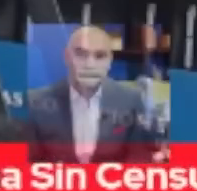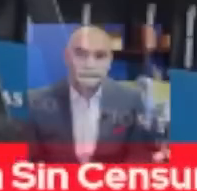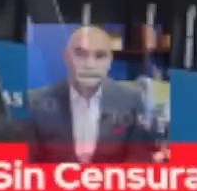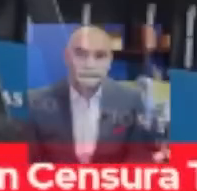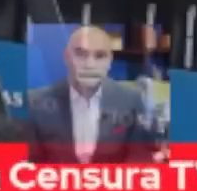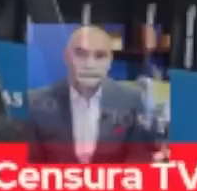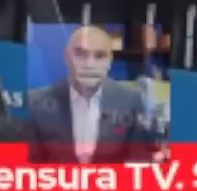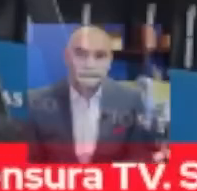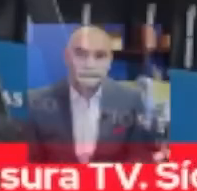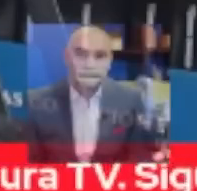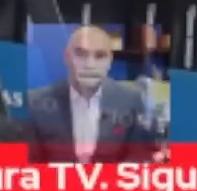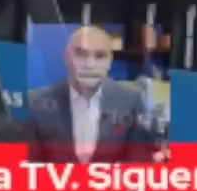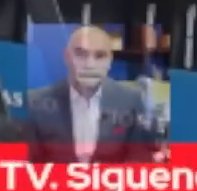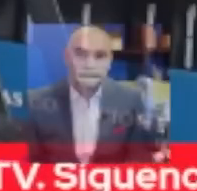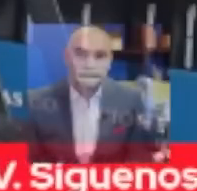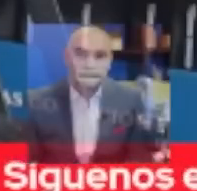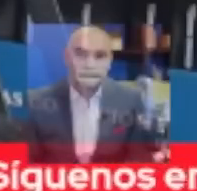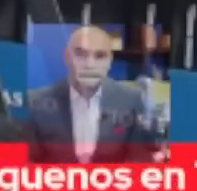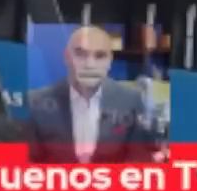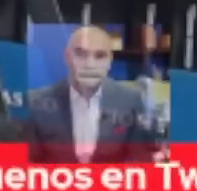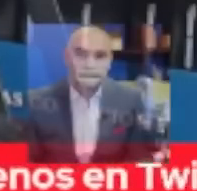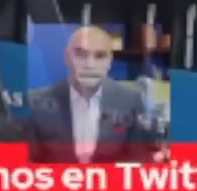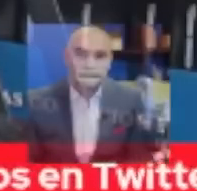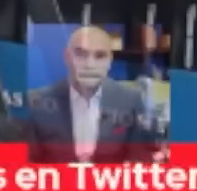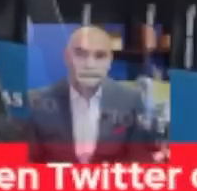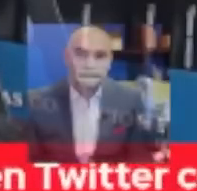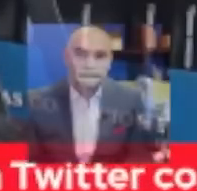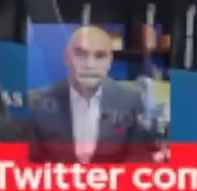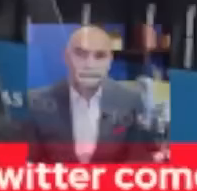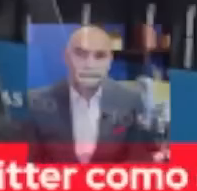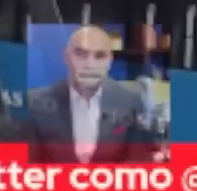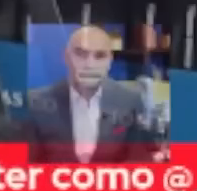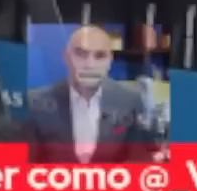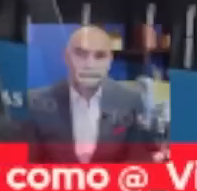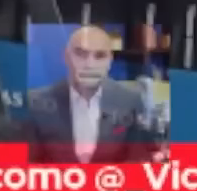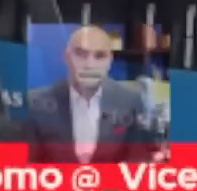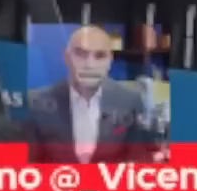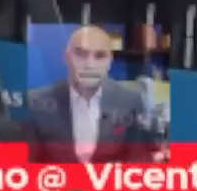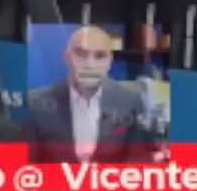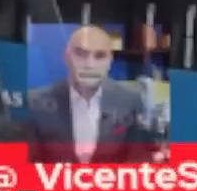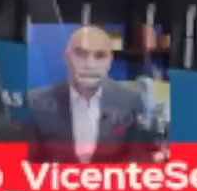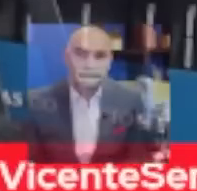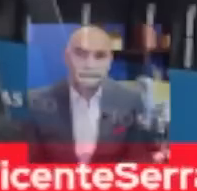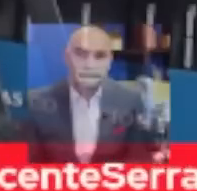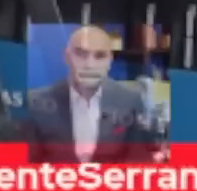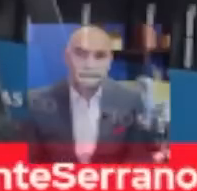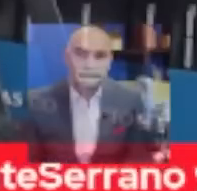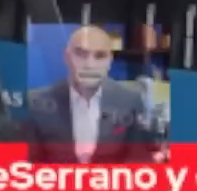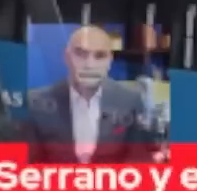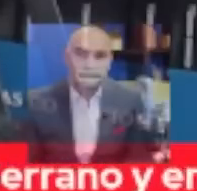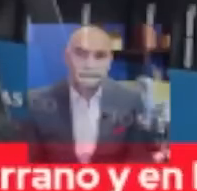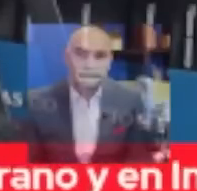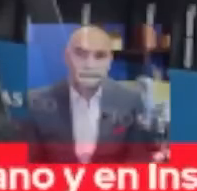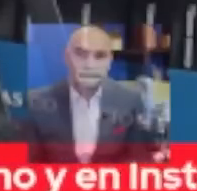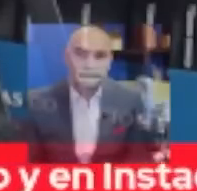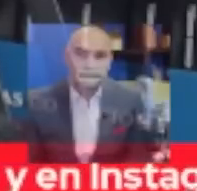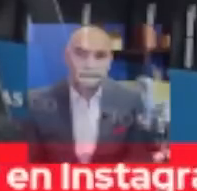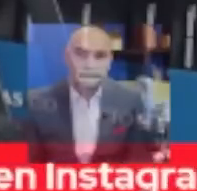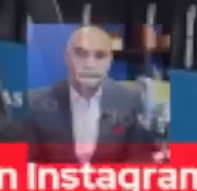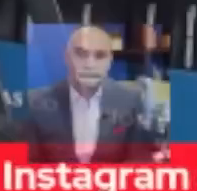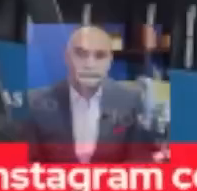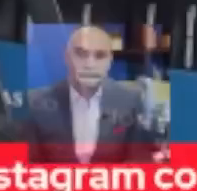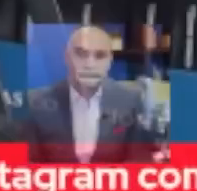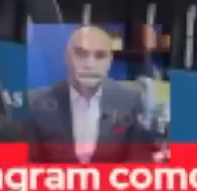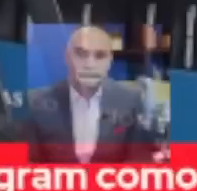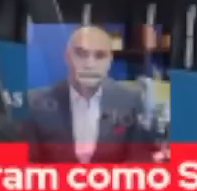los escribí yo estaba intimidando a un legislador que pues no coincide con su punto de vista Imagínese